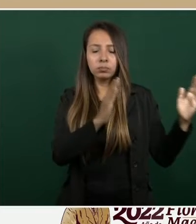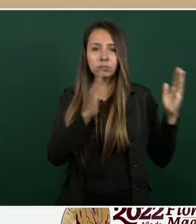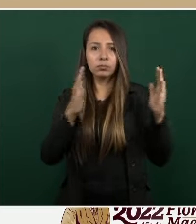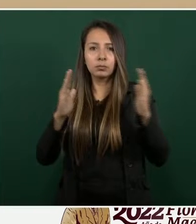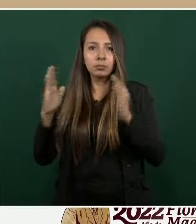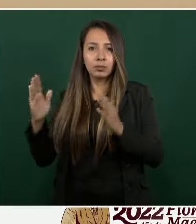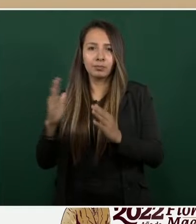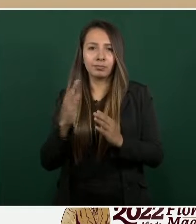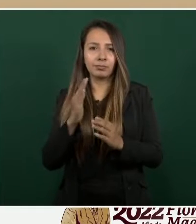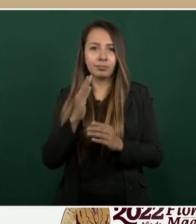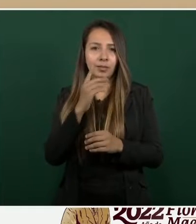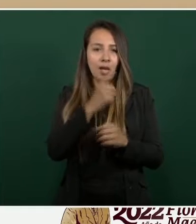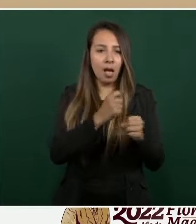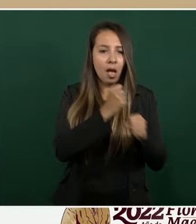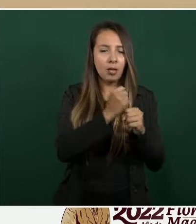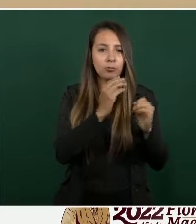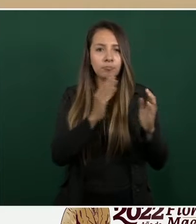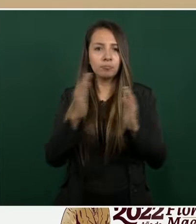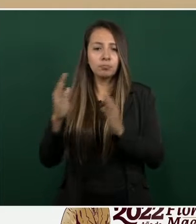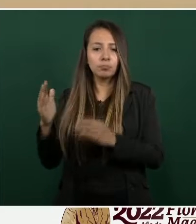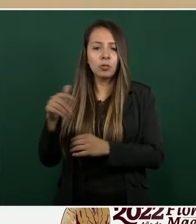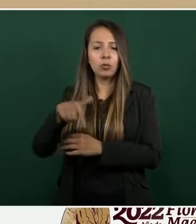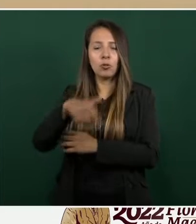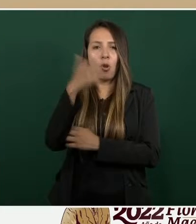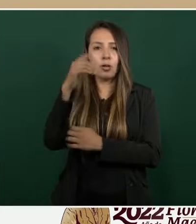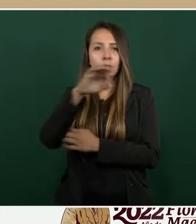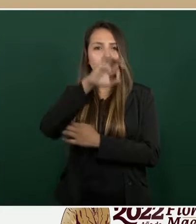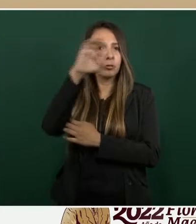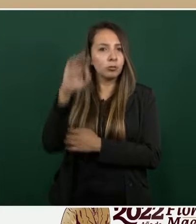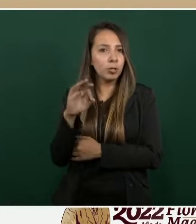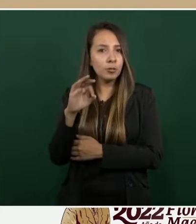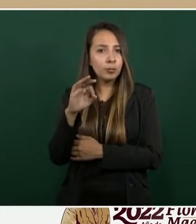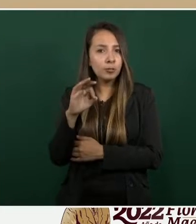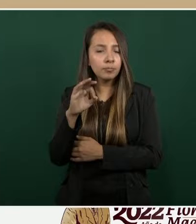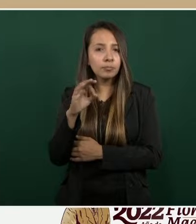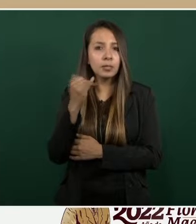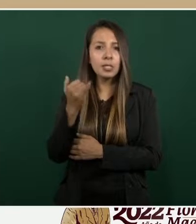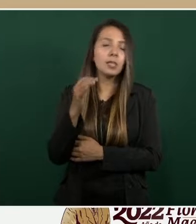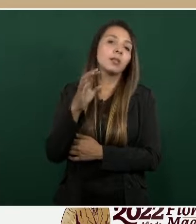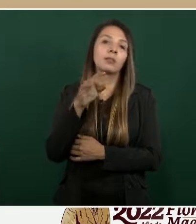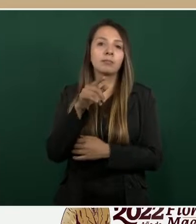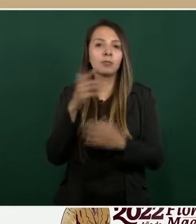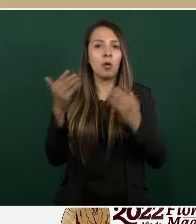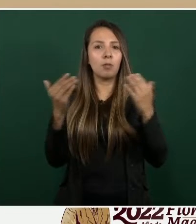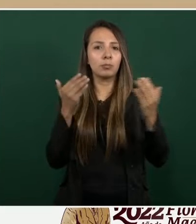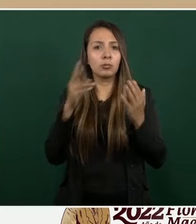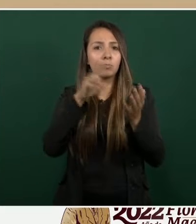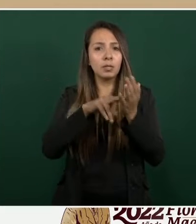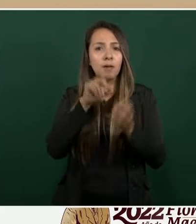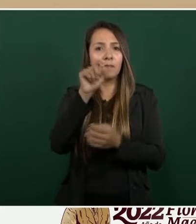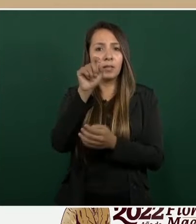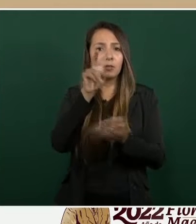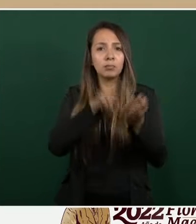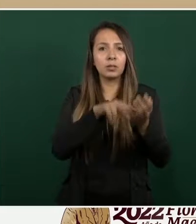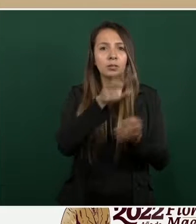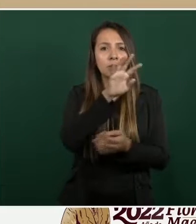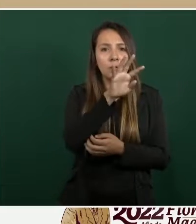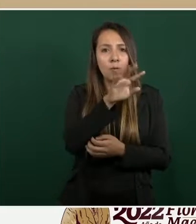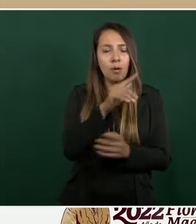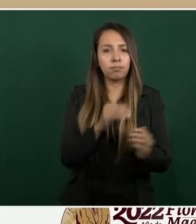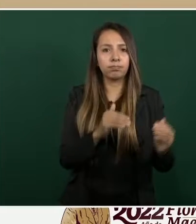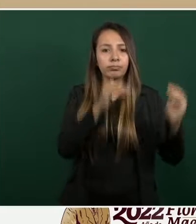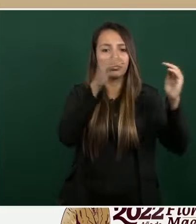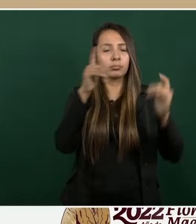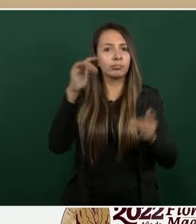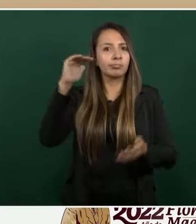de 12% con respecto al 2020 y del 19. Esto todo relacionado con